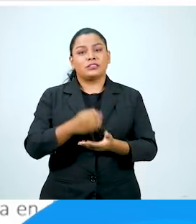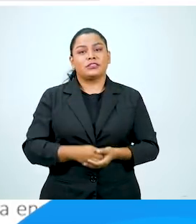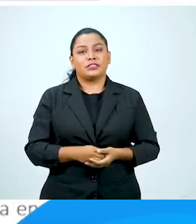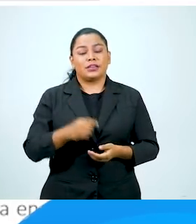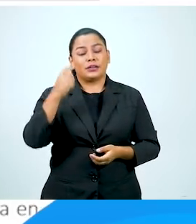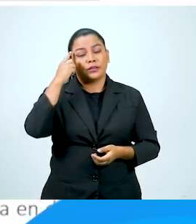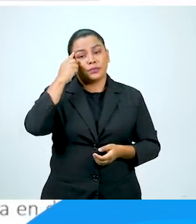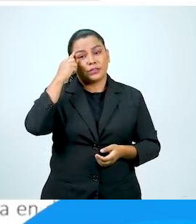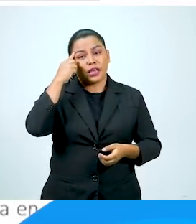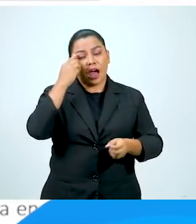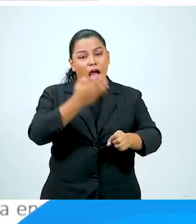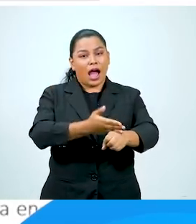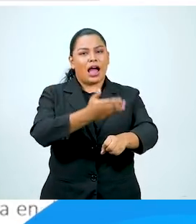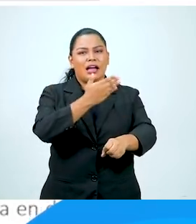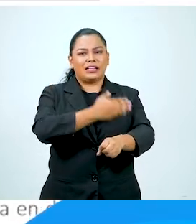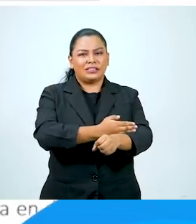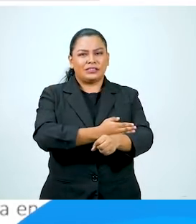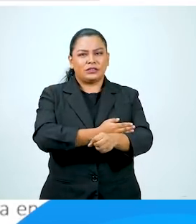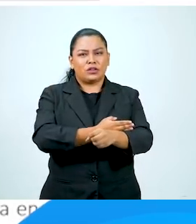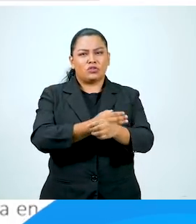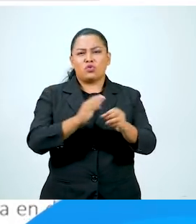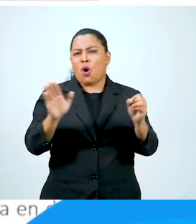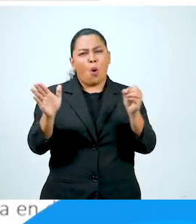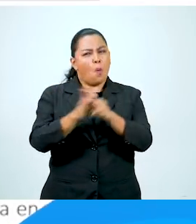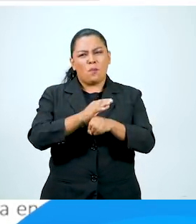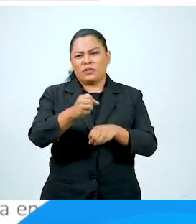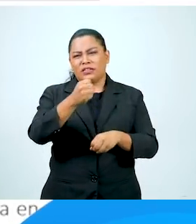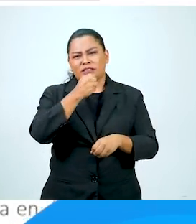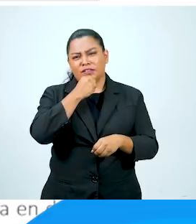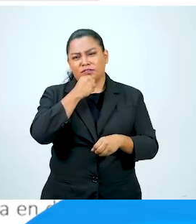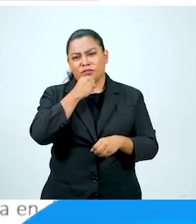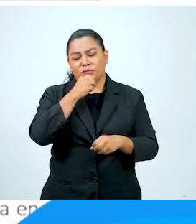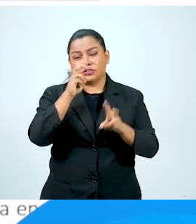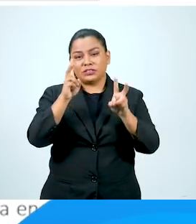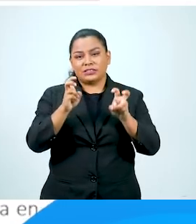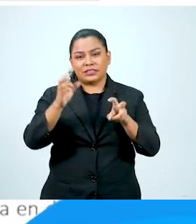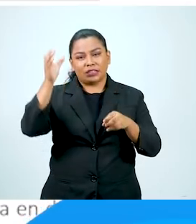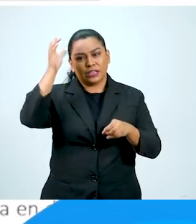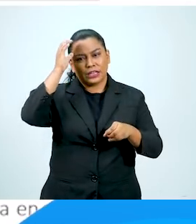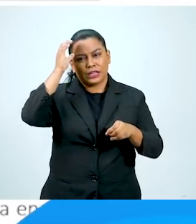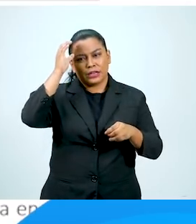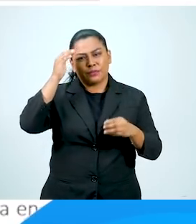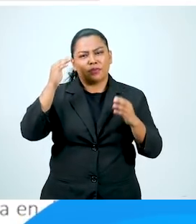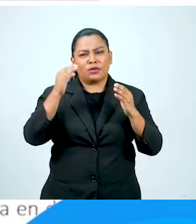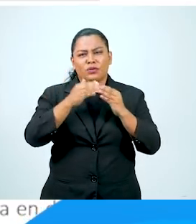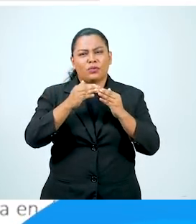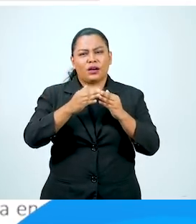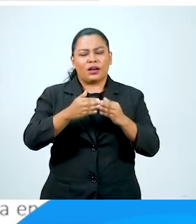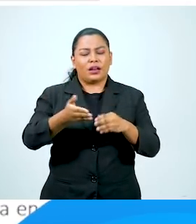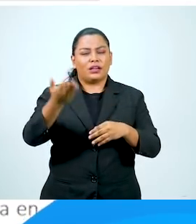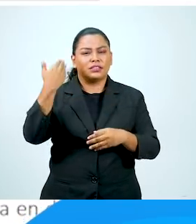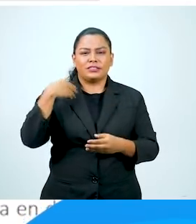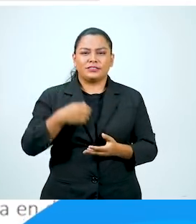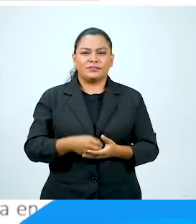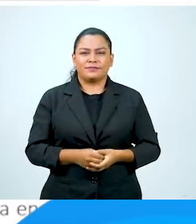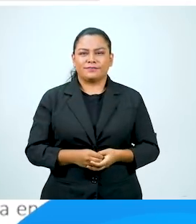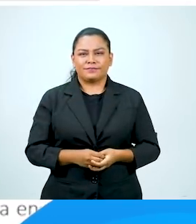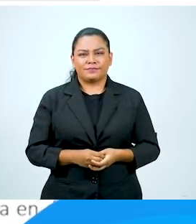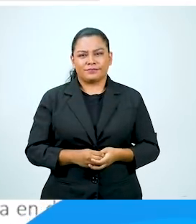en la anticipación y no el enunciado completo del contenido conceptual como sí está en el apartado